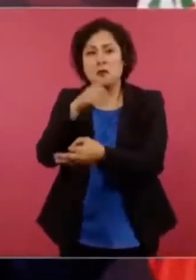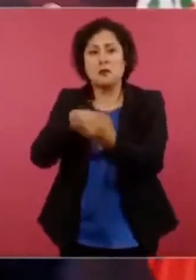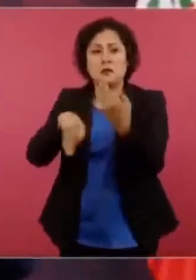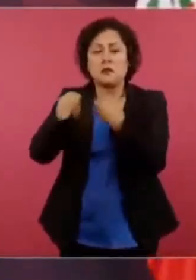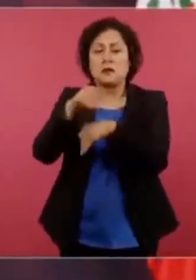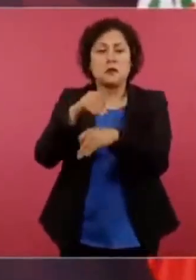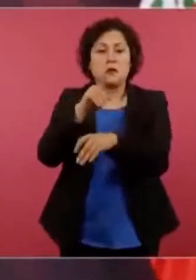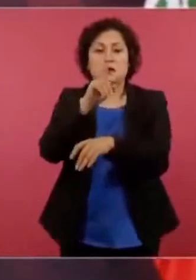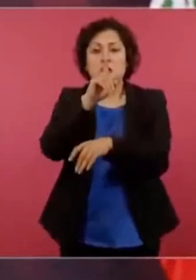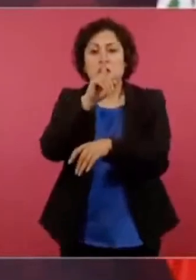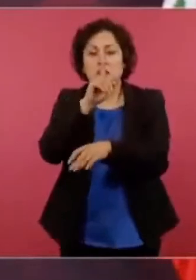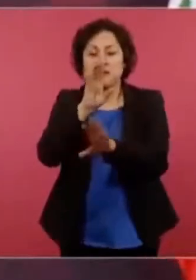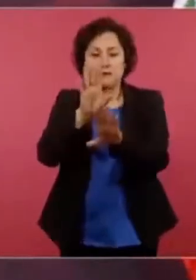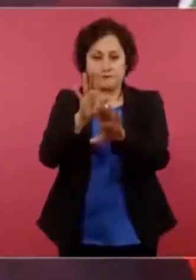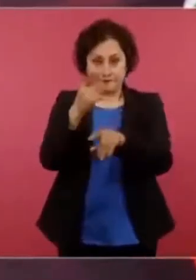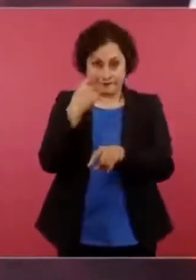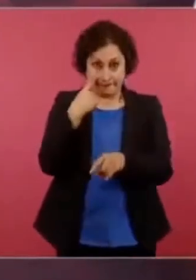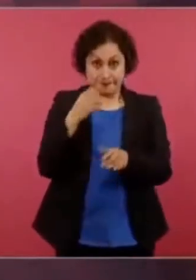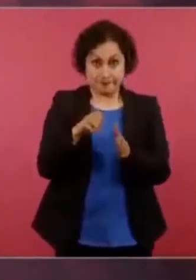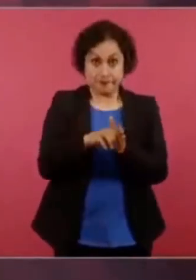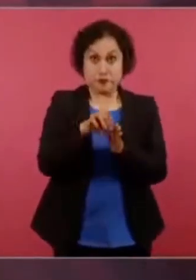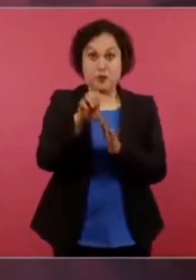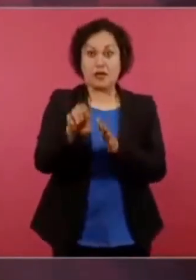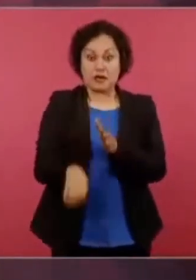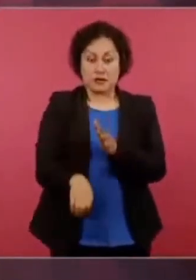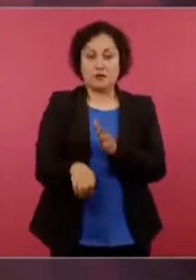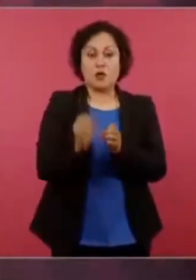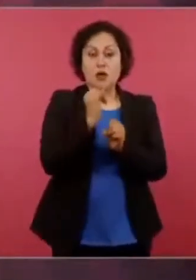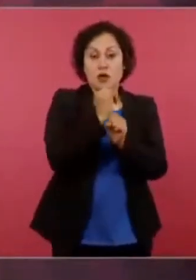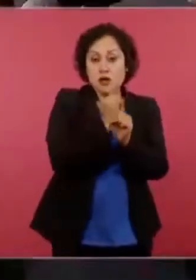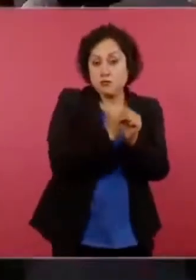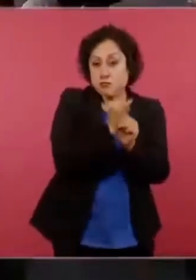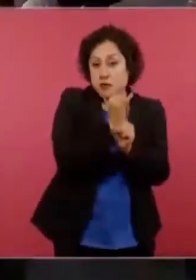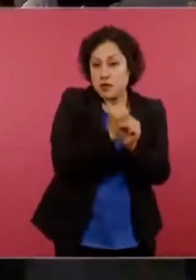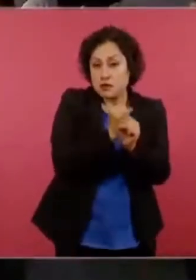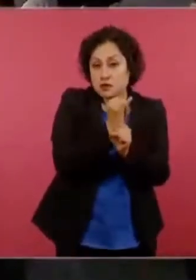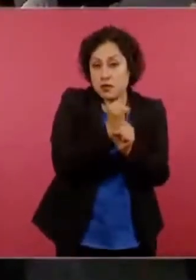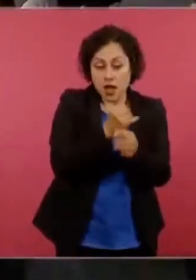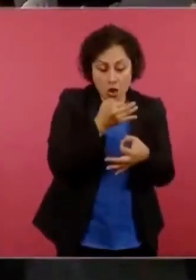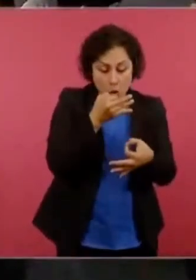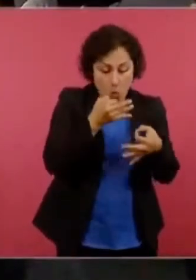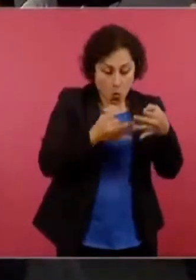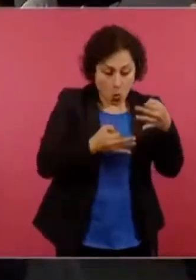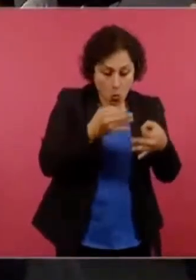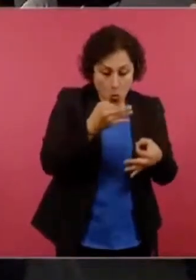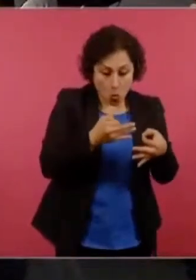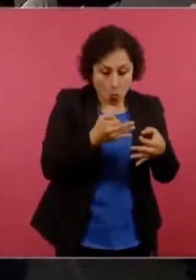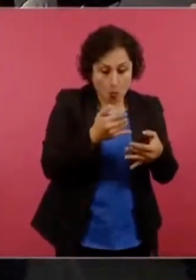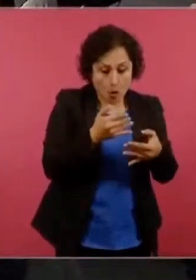se lleva a cabo una investigación judicial y desde el principio hasta el fin,